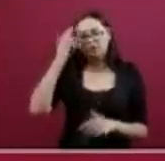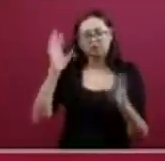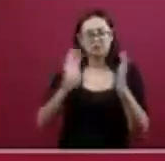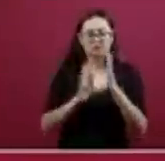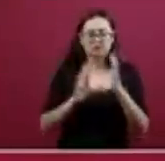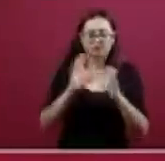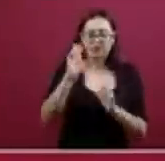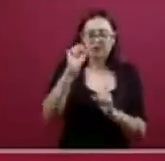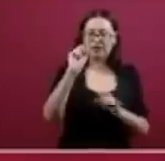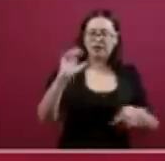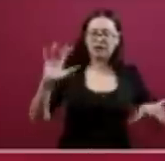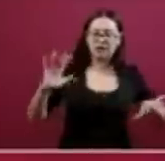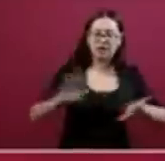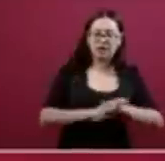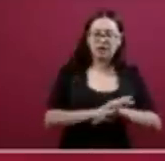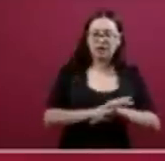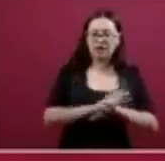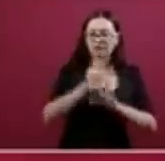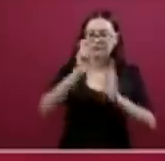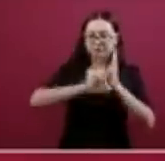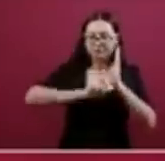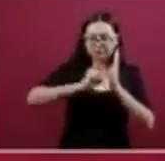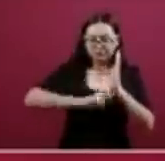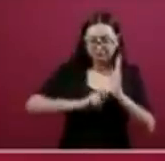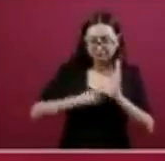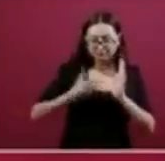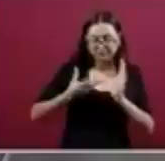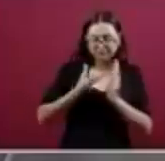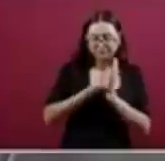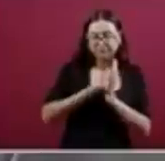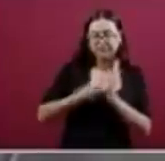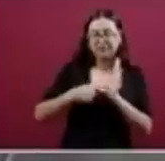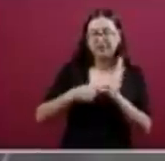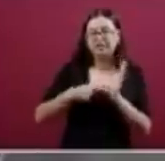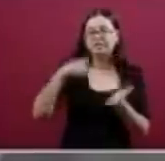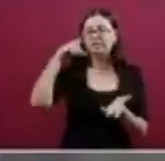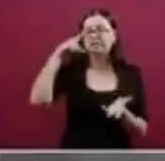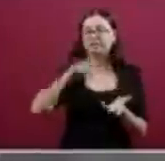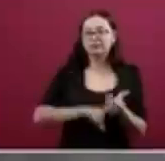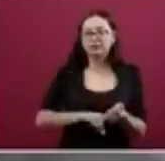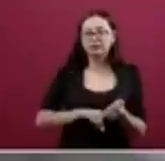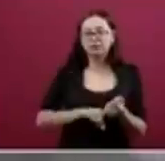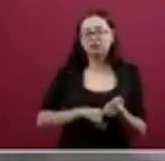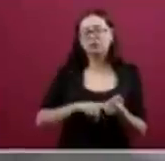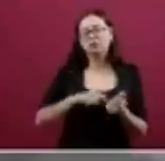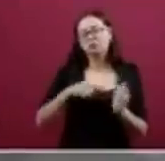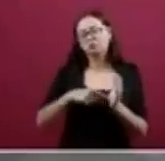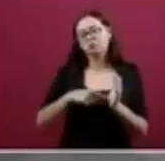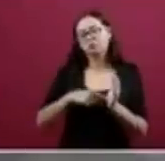constitucional se establece que habrá una ley